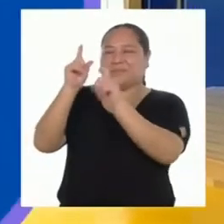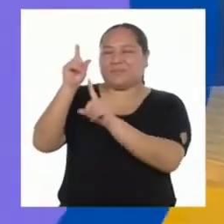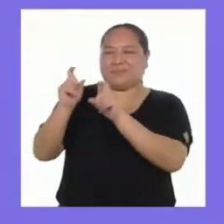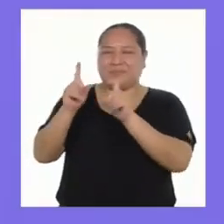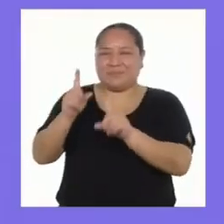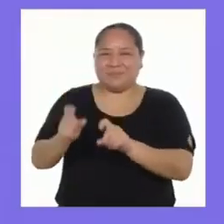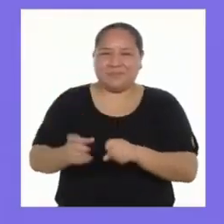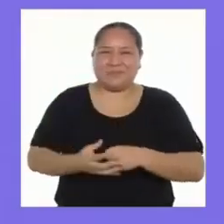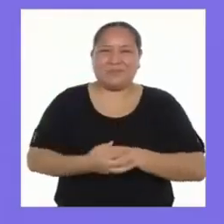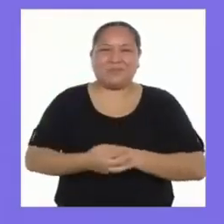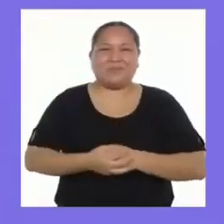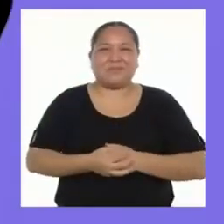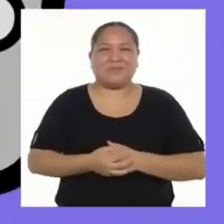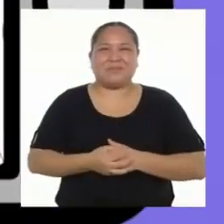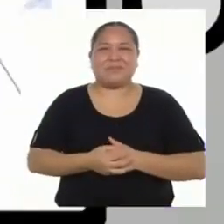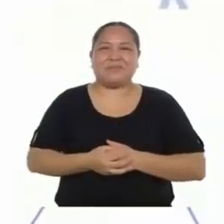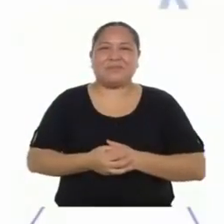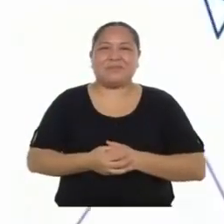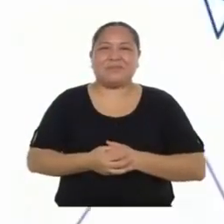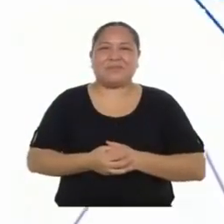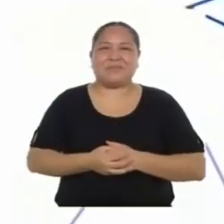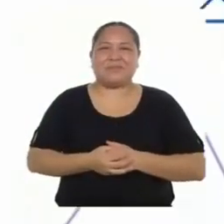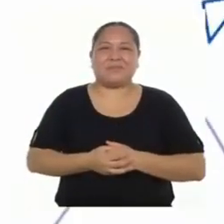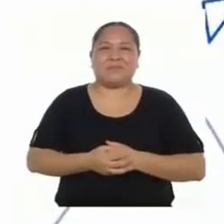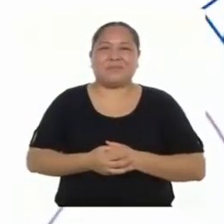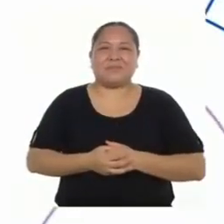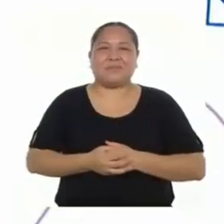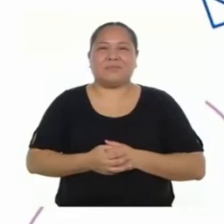preguntas.